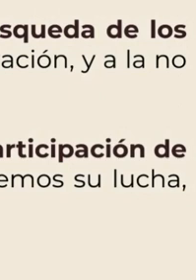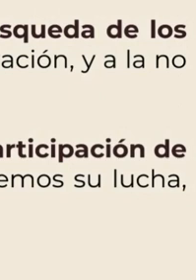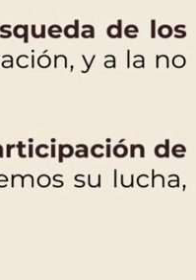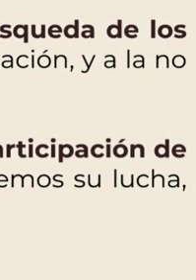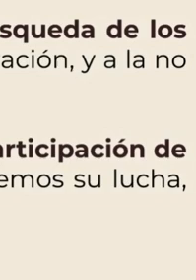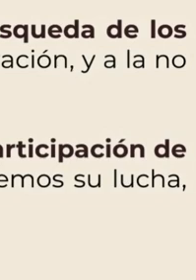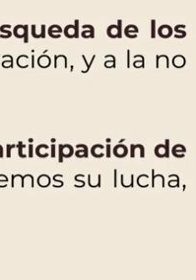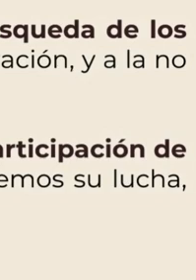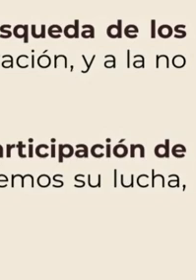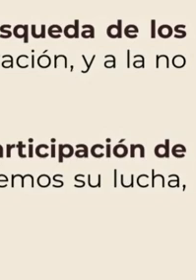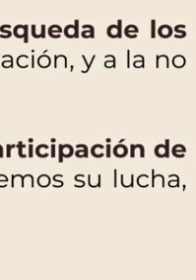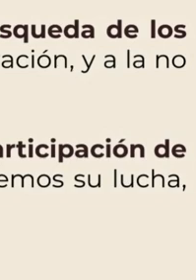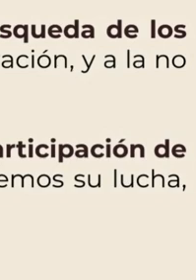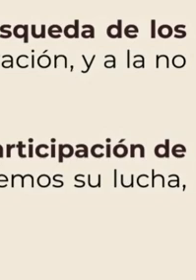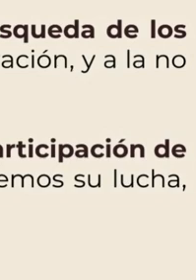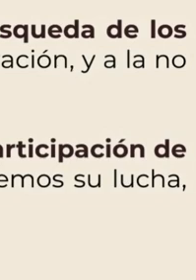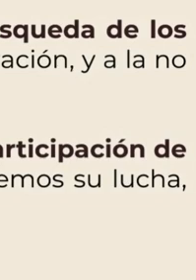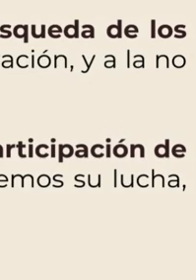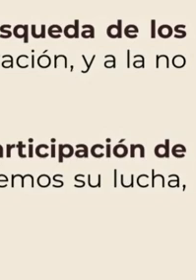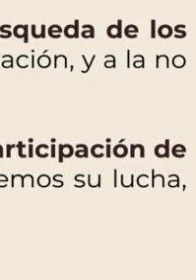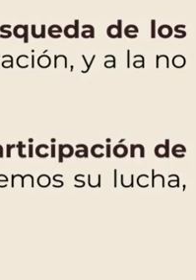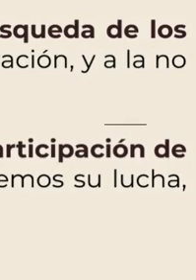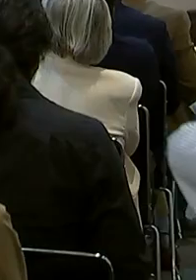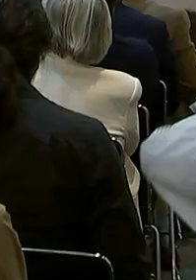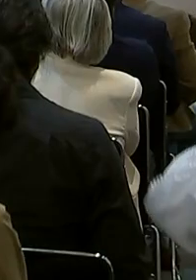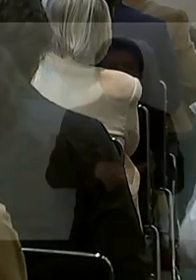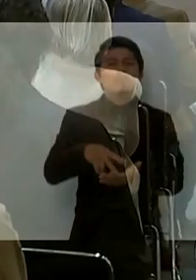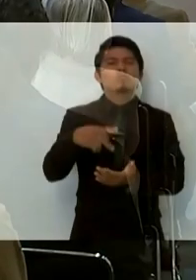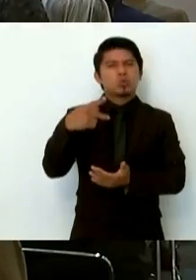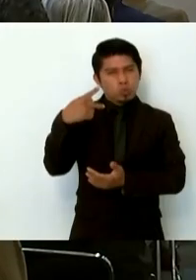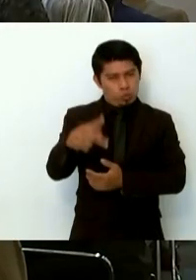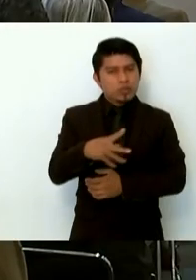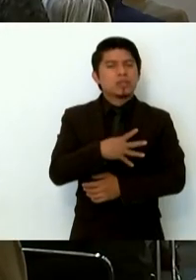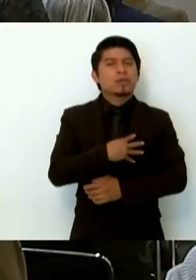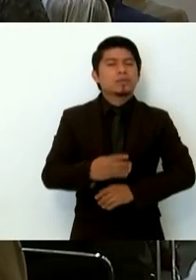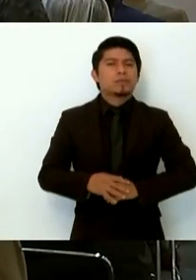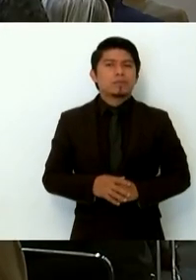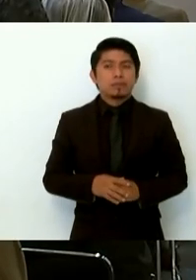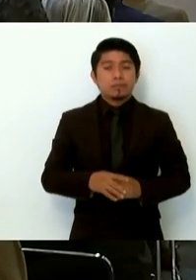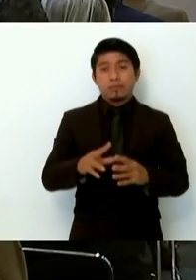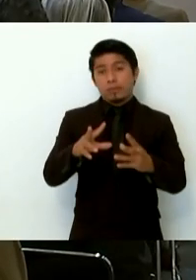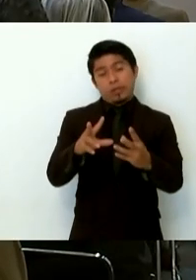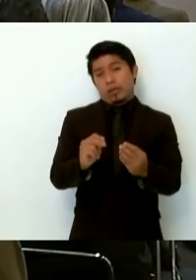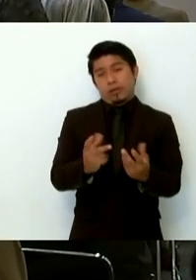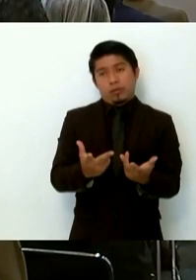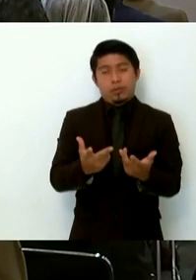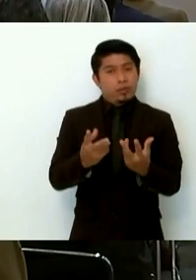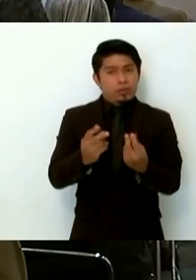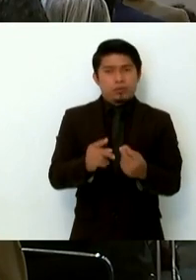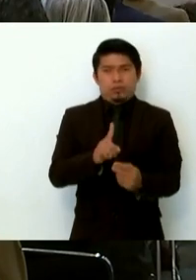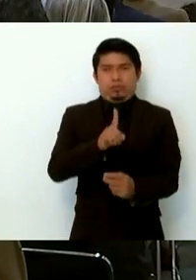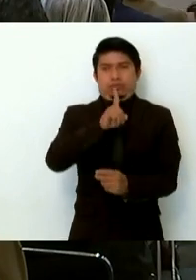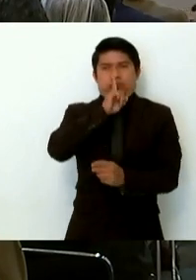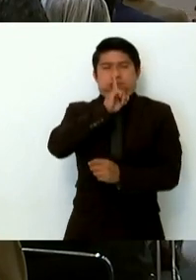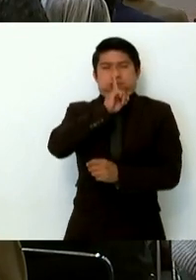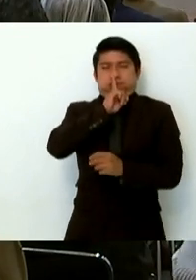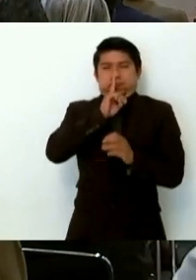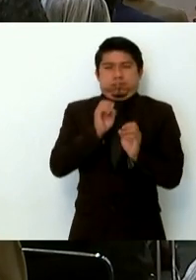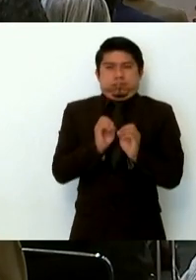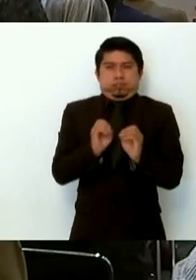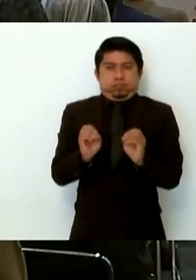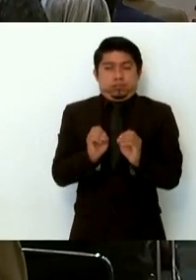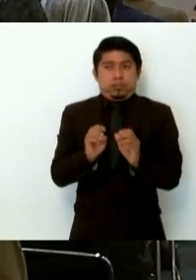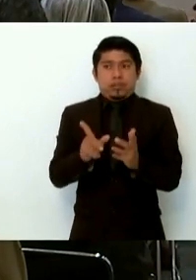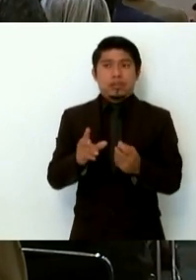visibiliza y dignifica a sus hijos y no nos vamos a callar a